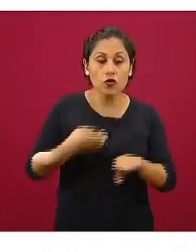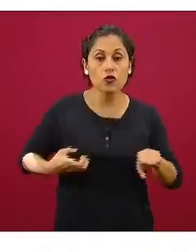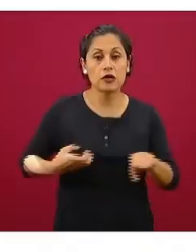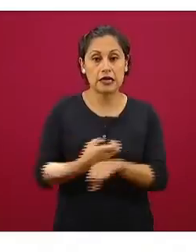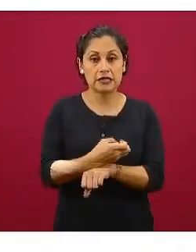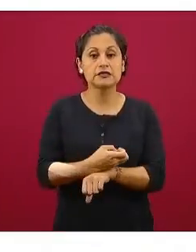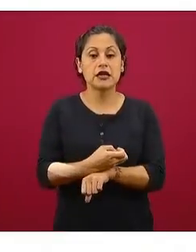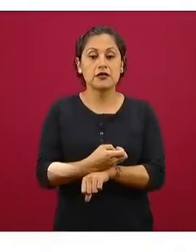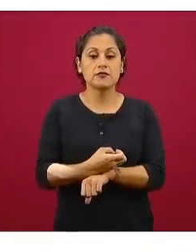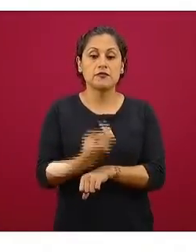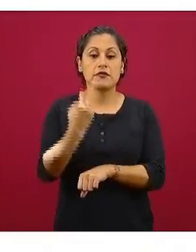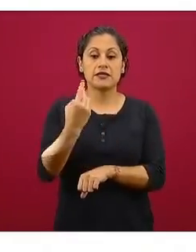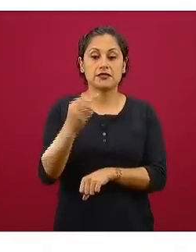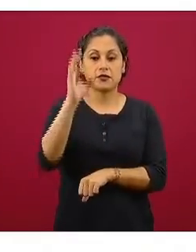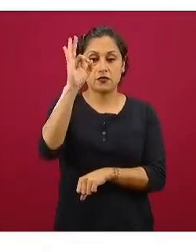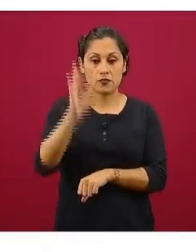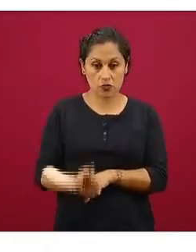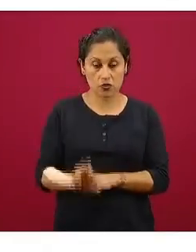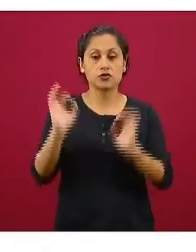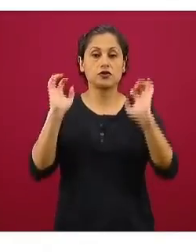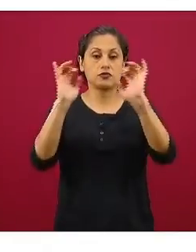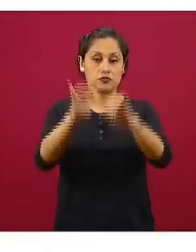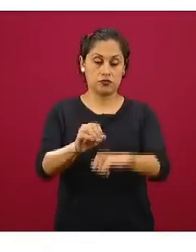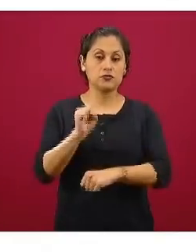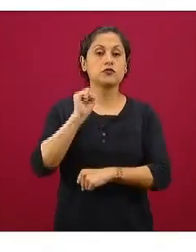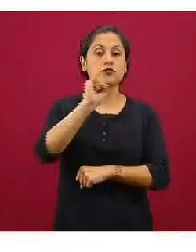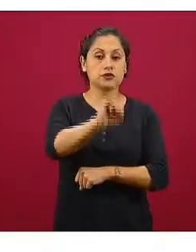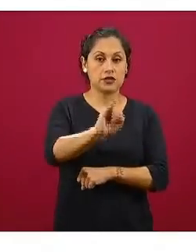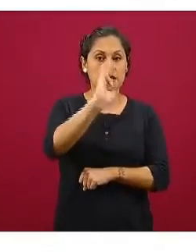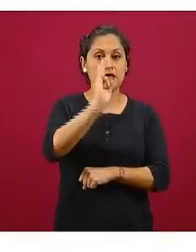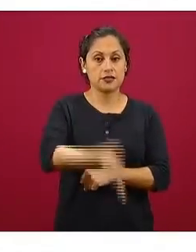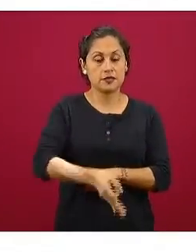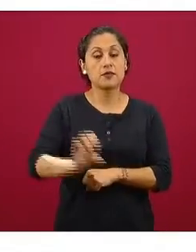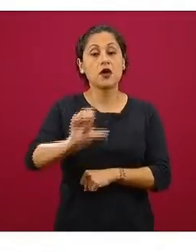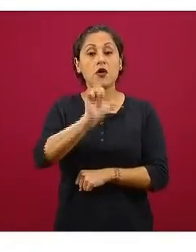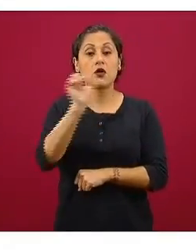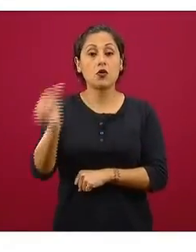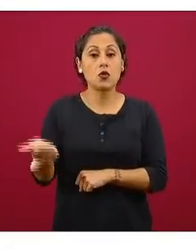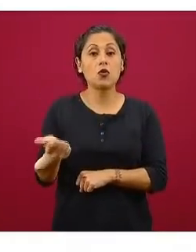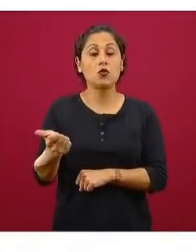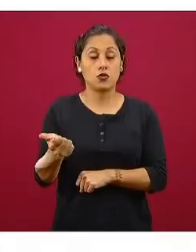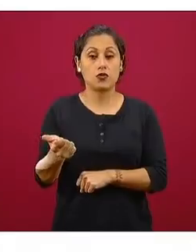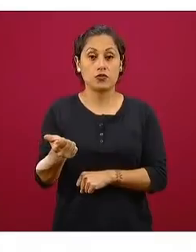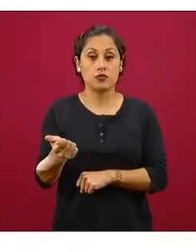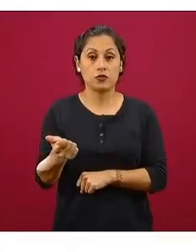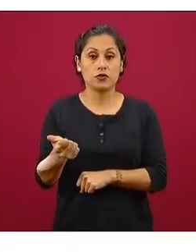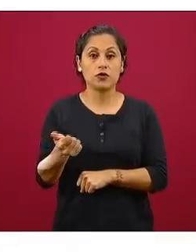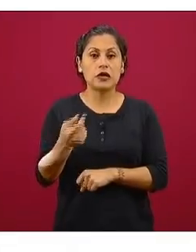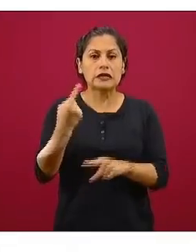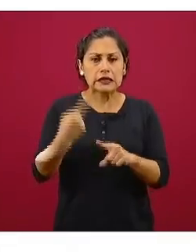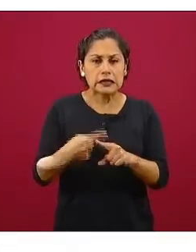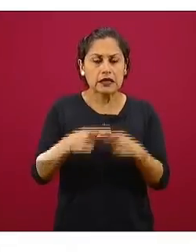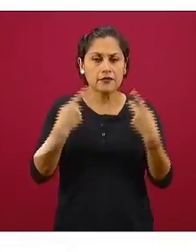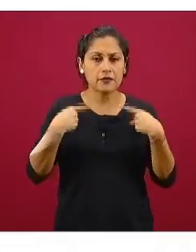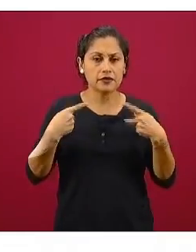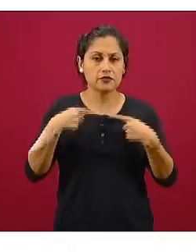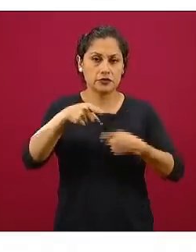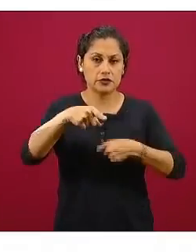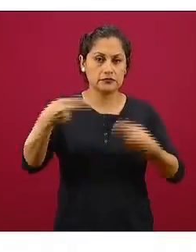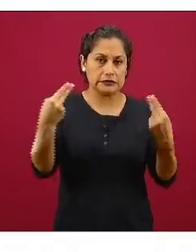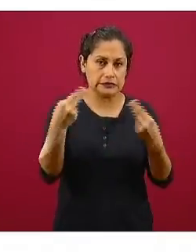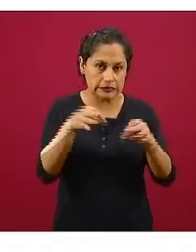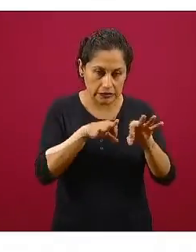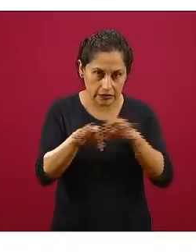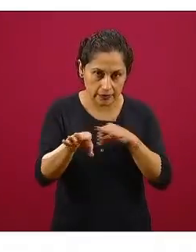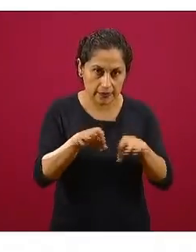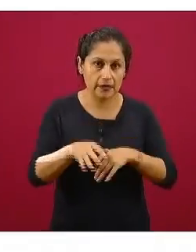25% de aforo, y este 25% destinado a personas que están en actividades laborales esenciales. Ya